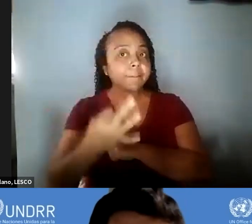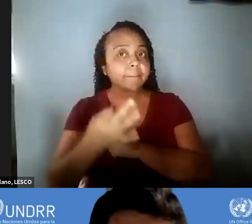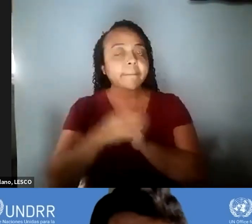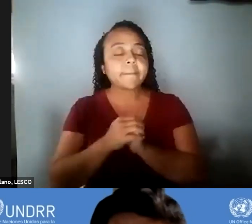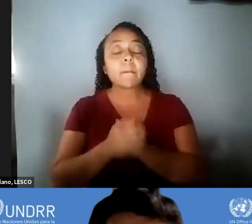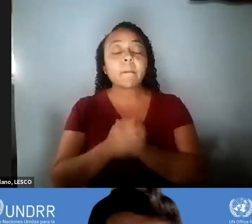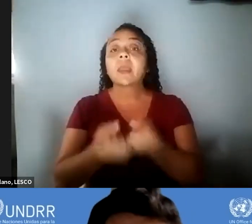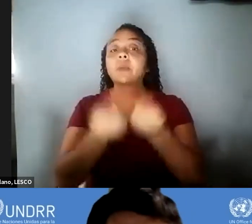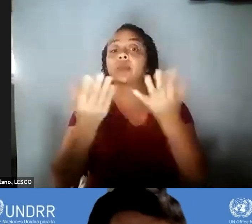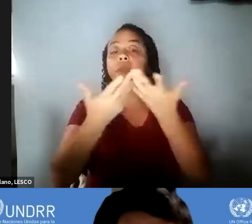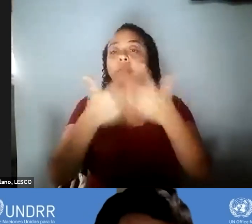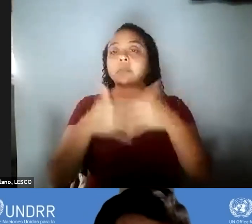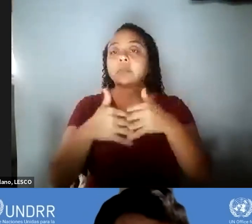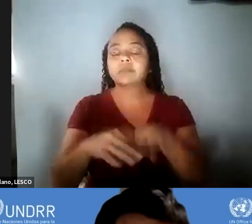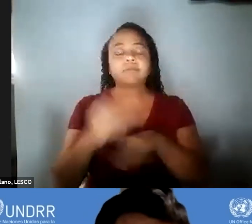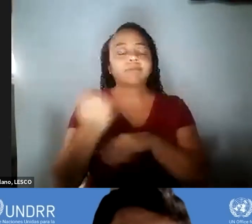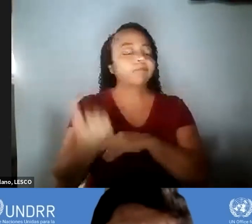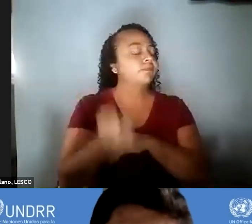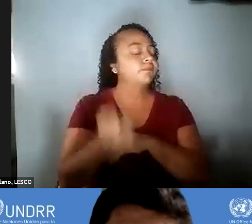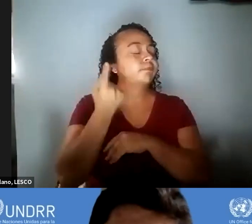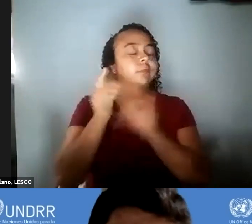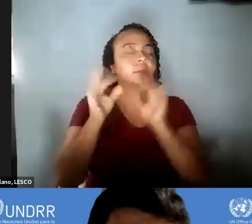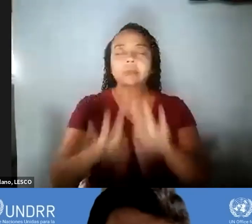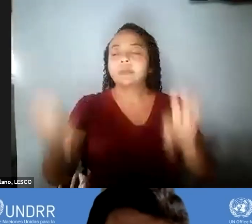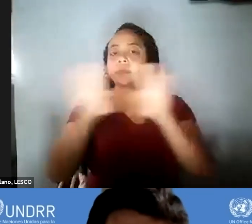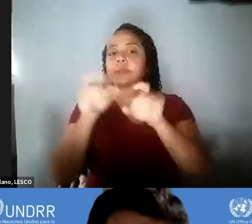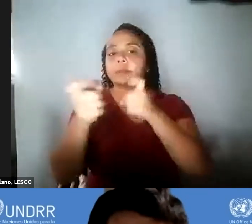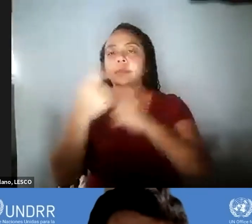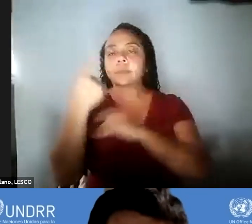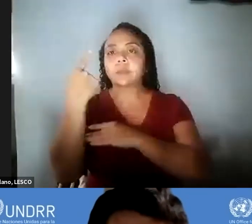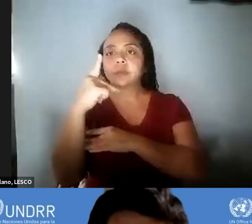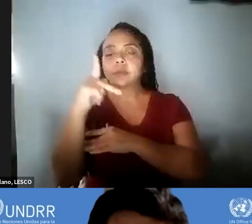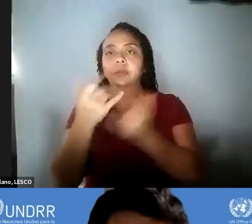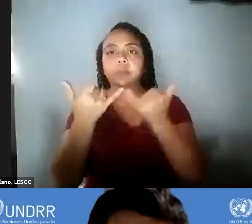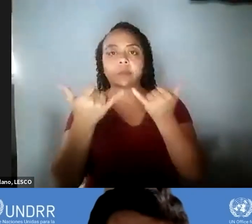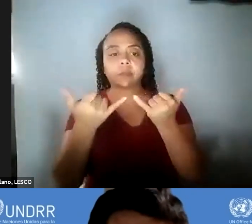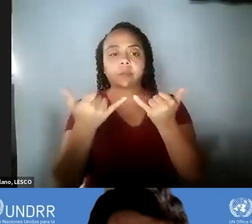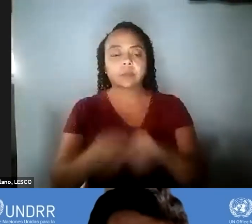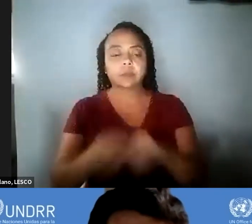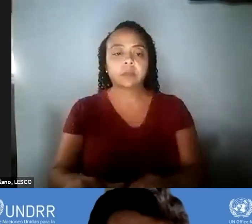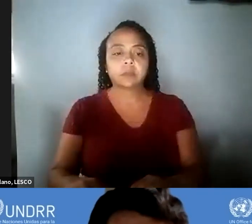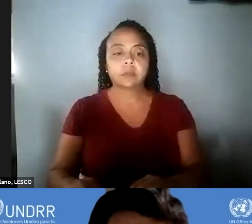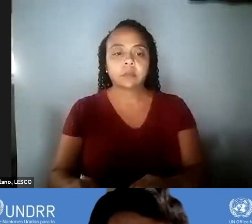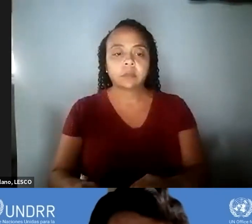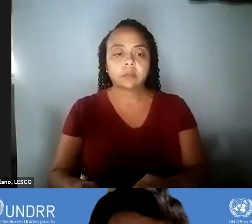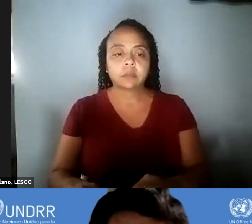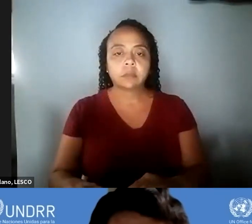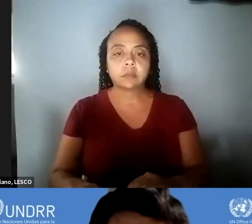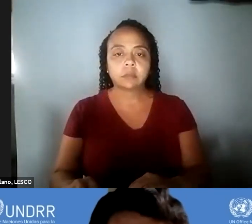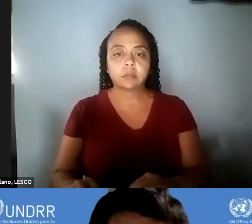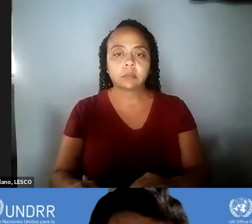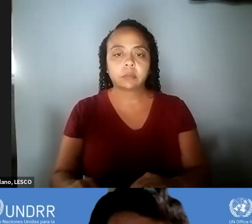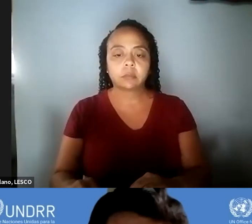empresas que no entendían la importancia de gestionar los riesgos presentes en todas estas amenazas ya sea externa o interna